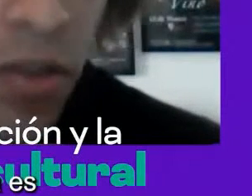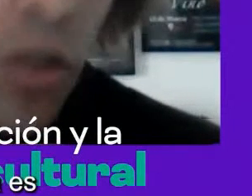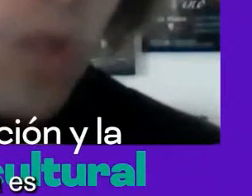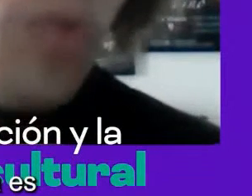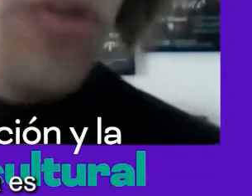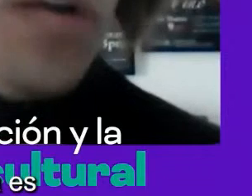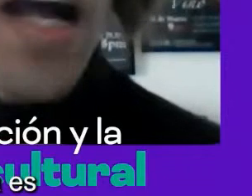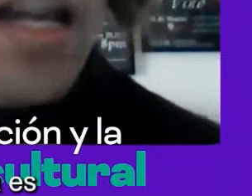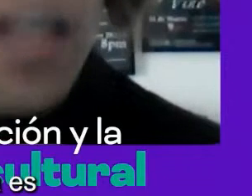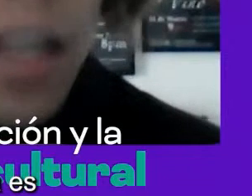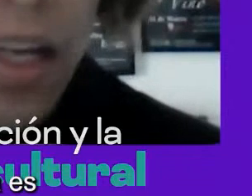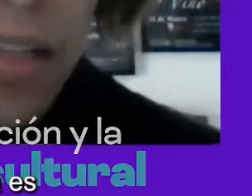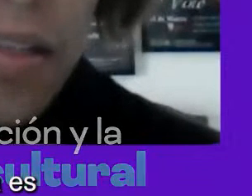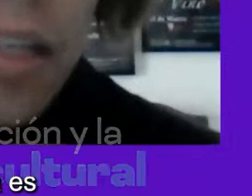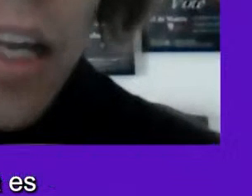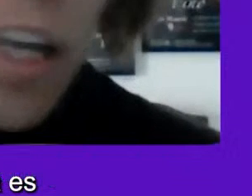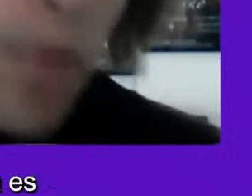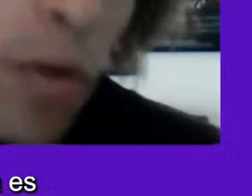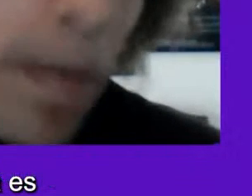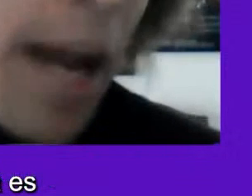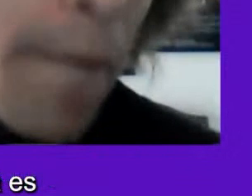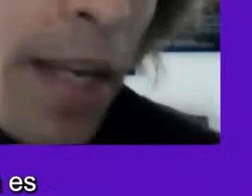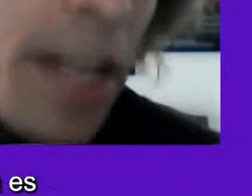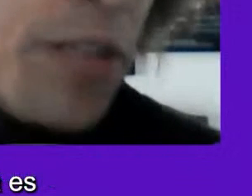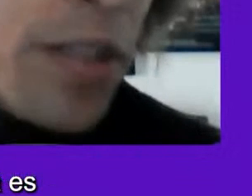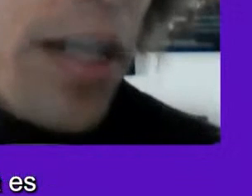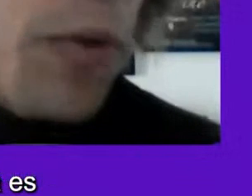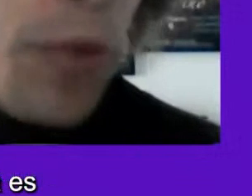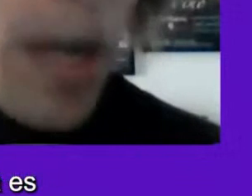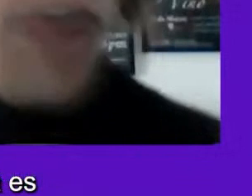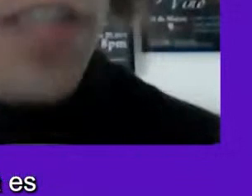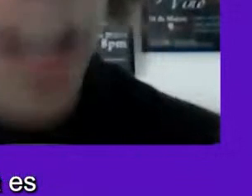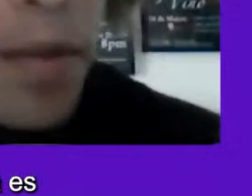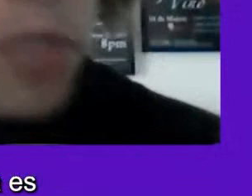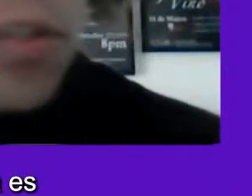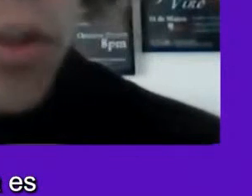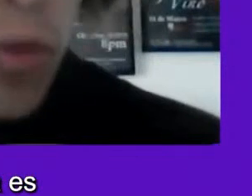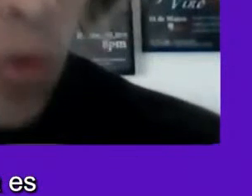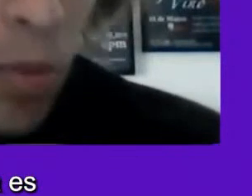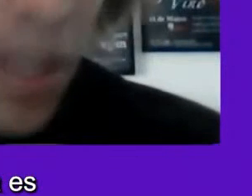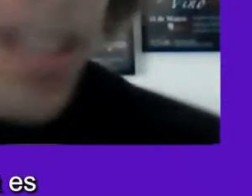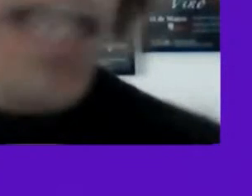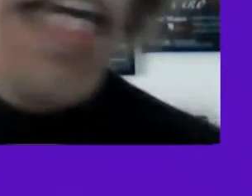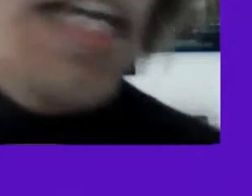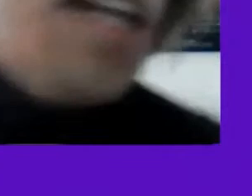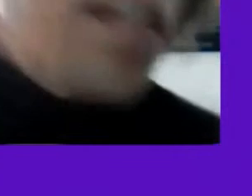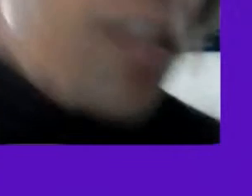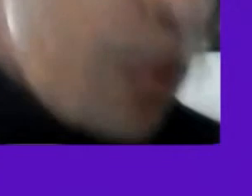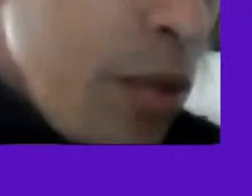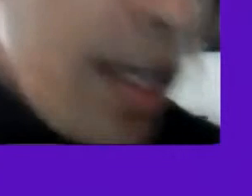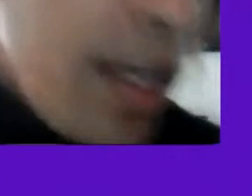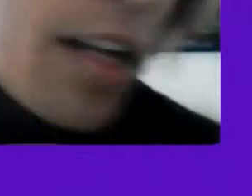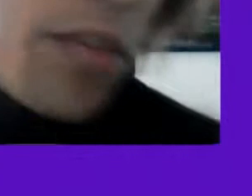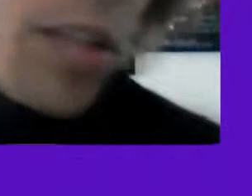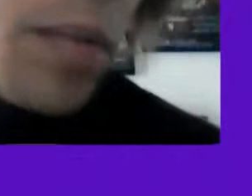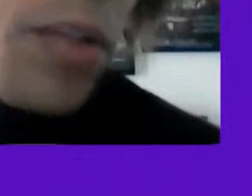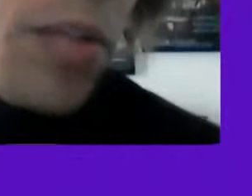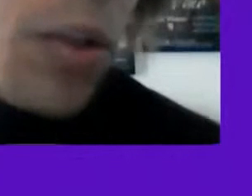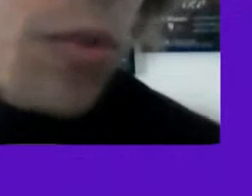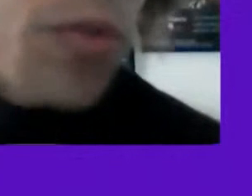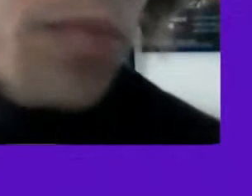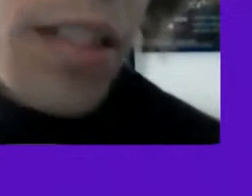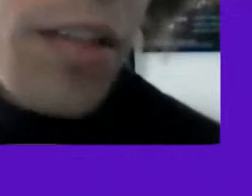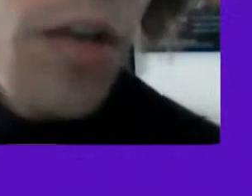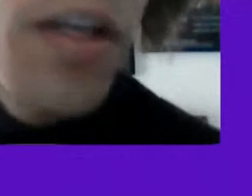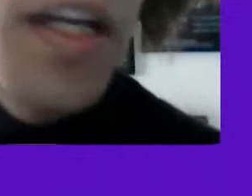la gestión cultural, y bueno, para mí eso es la cultura, los hábitos y costumbres y quienes estudian esos hábitos